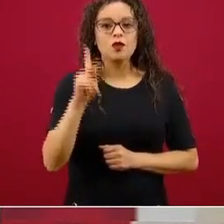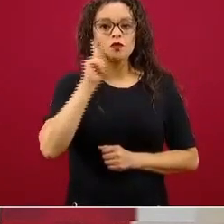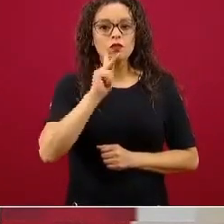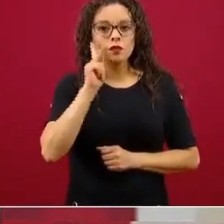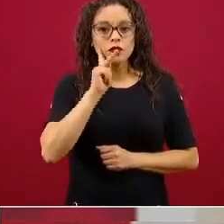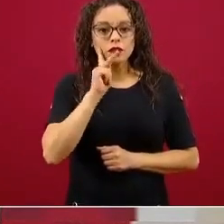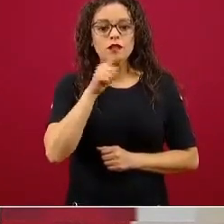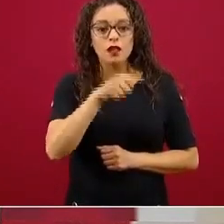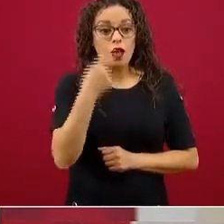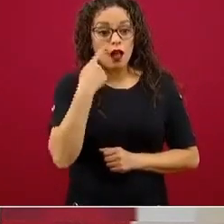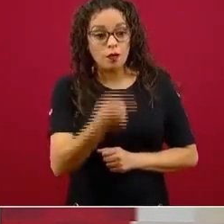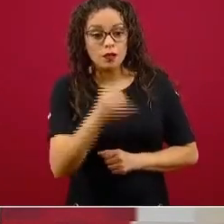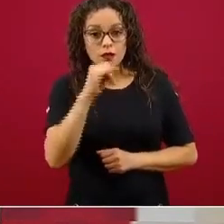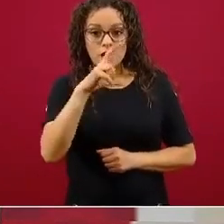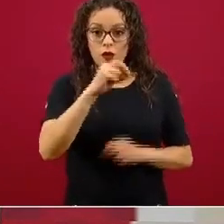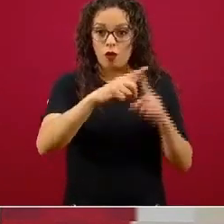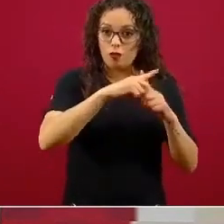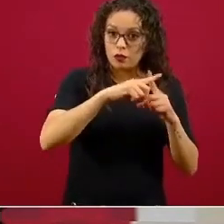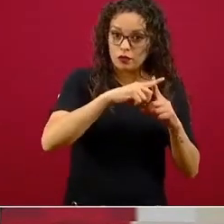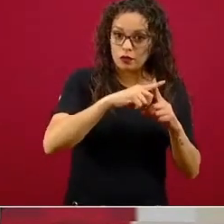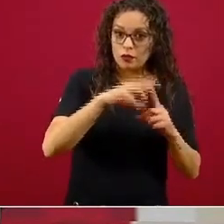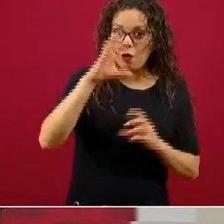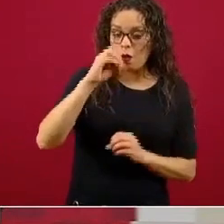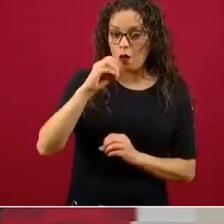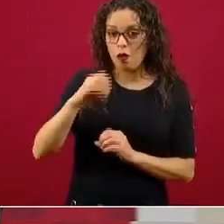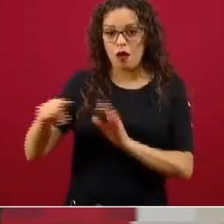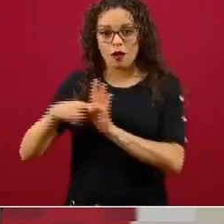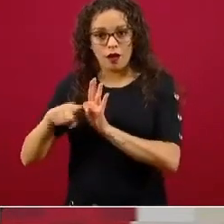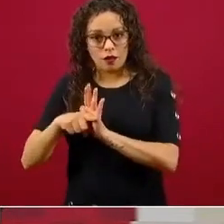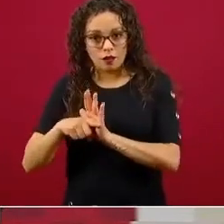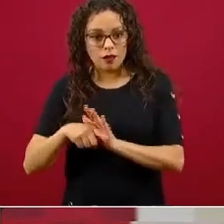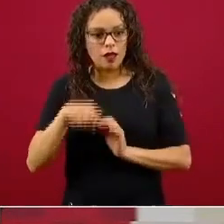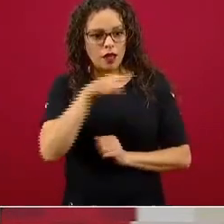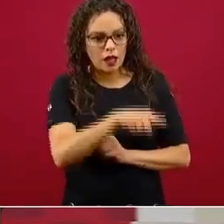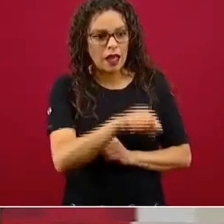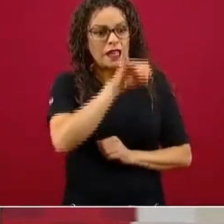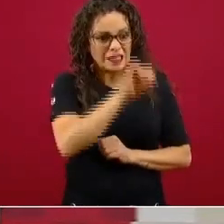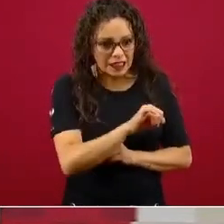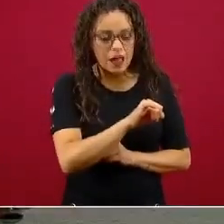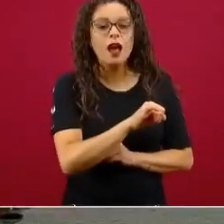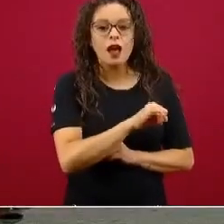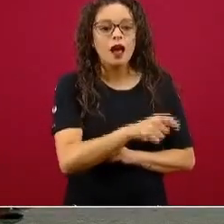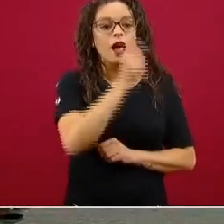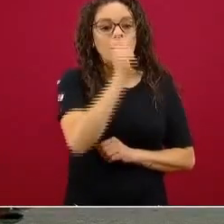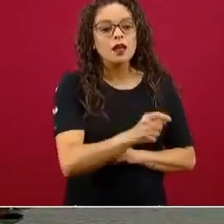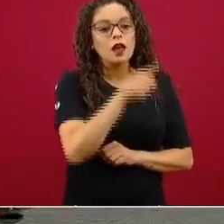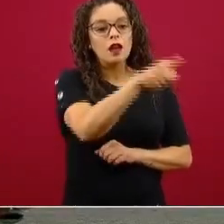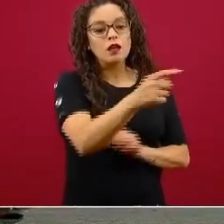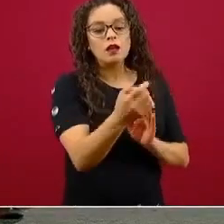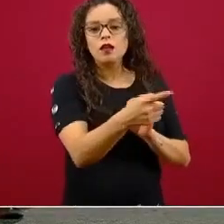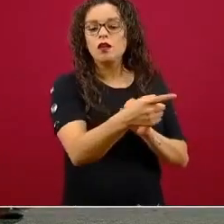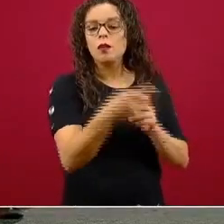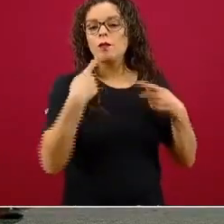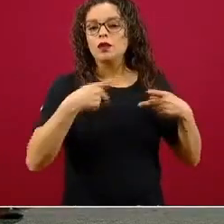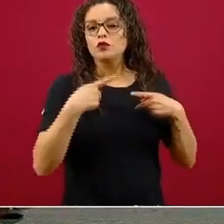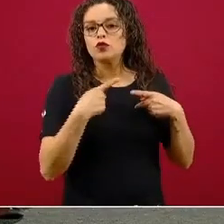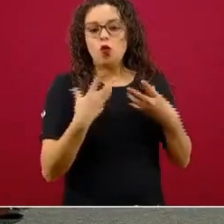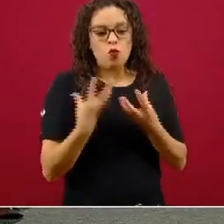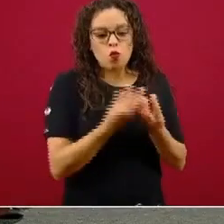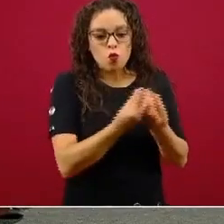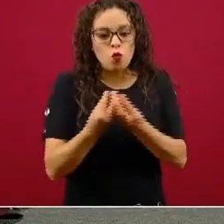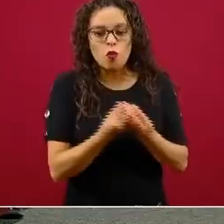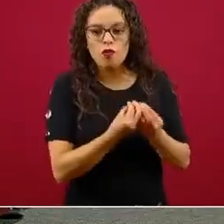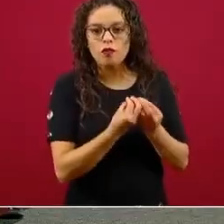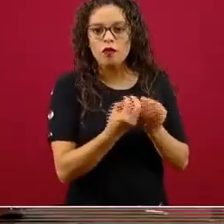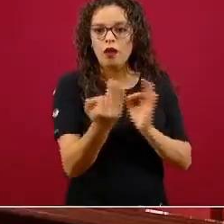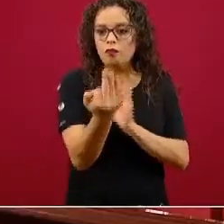estudia quiénes son las personas que estuvieron en suficiente cercanía con ella en los últimos par